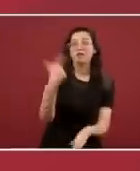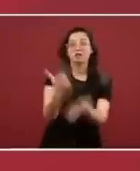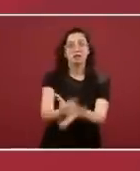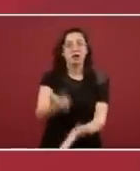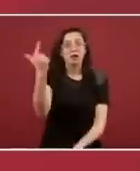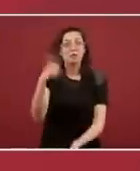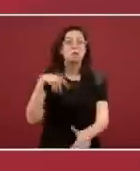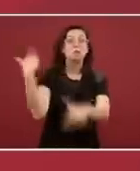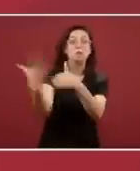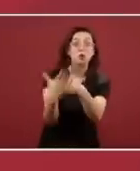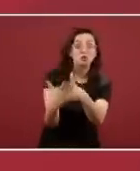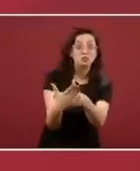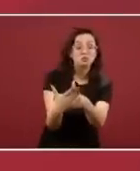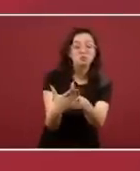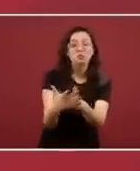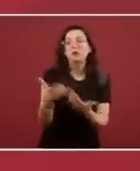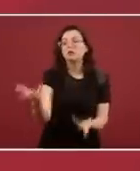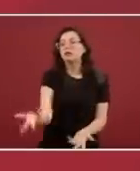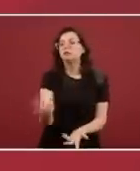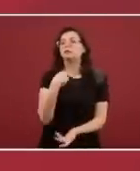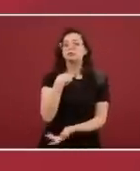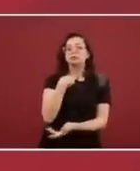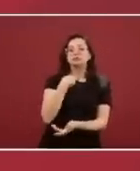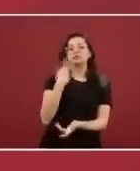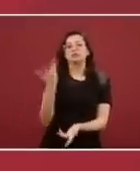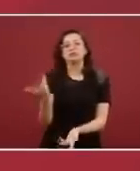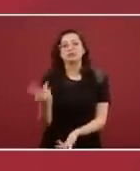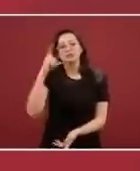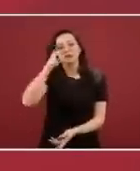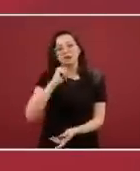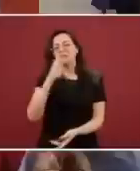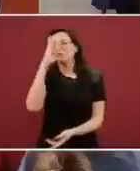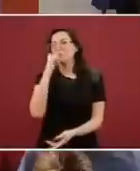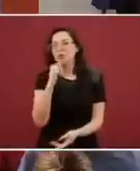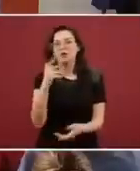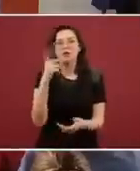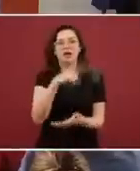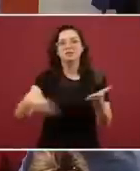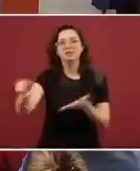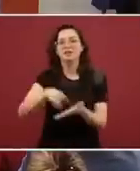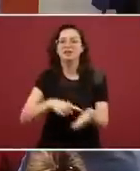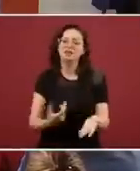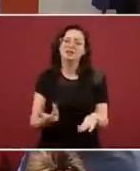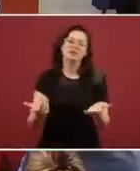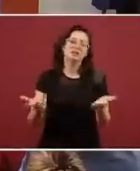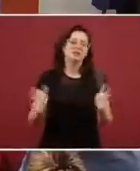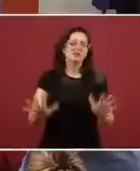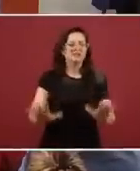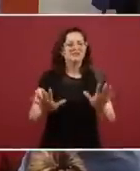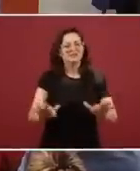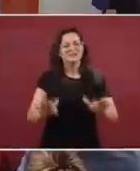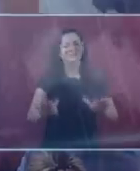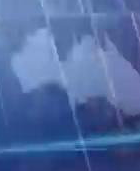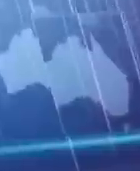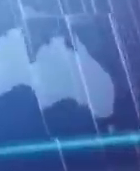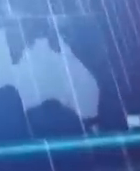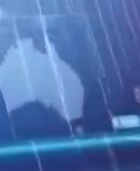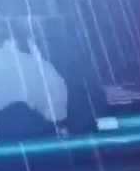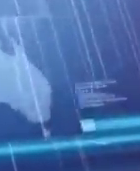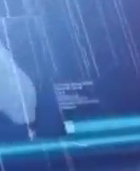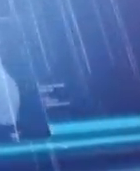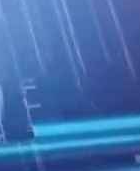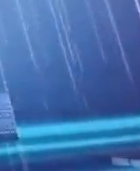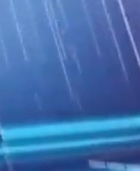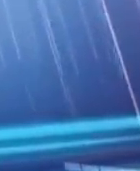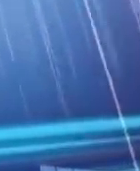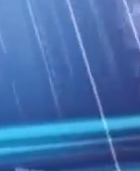que hace que no se puedan aplicar. Entonces, pedimos, hacemos un llamado a la calma en ese sentido. Hoy el